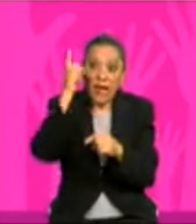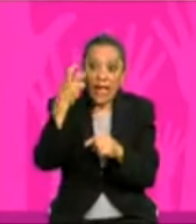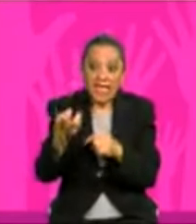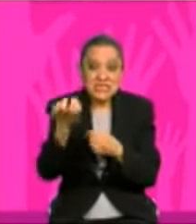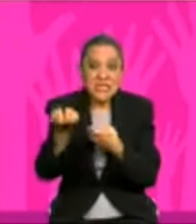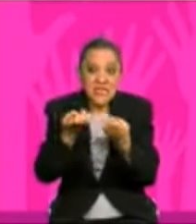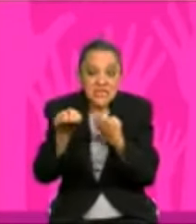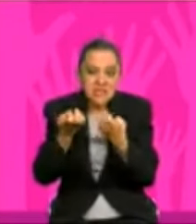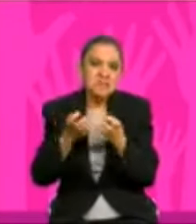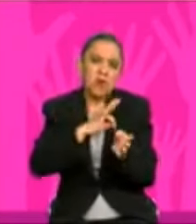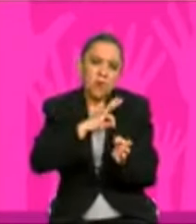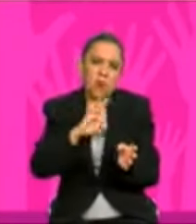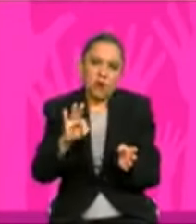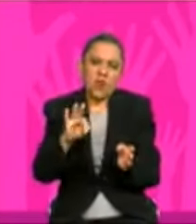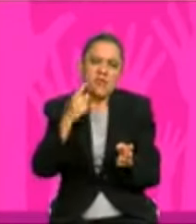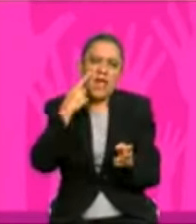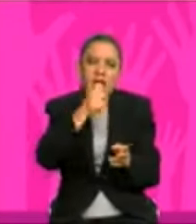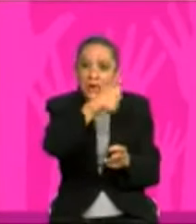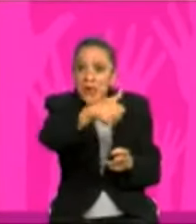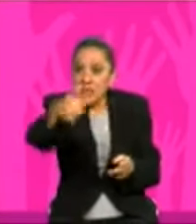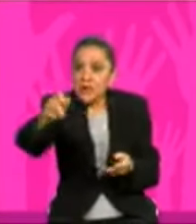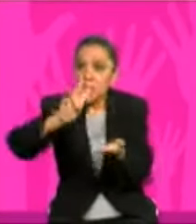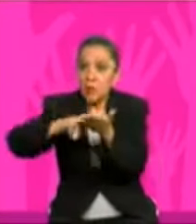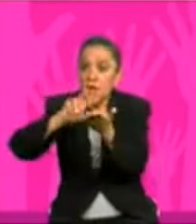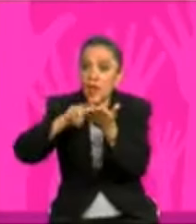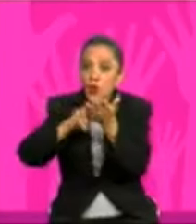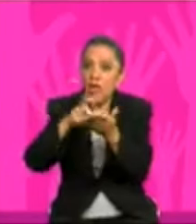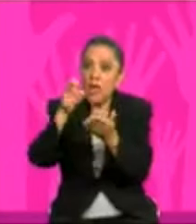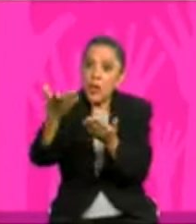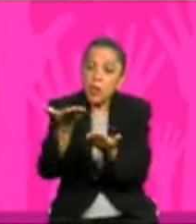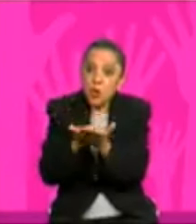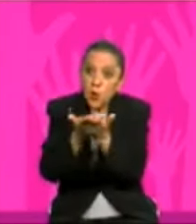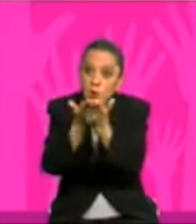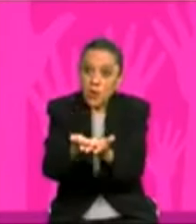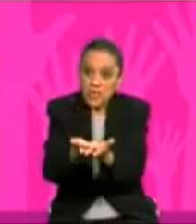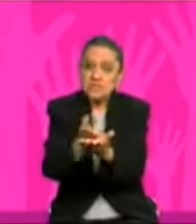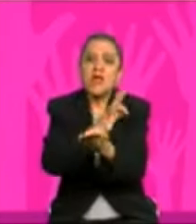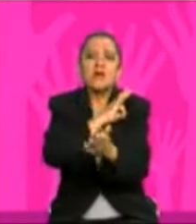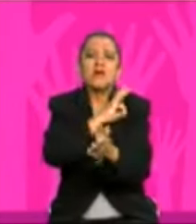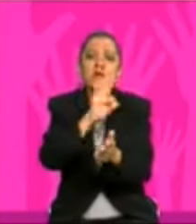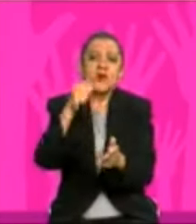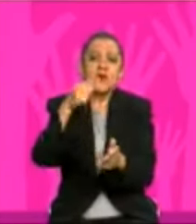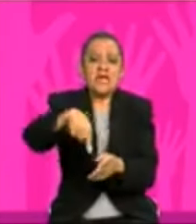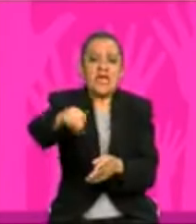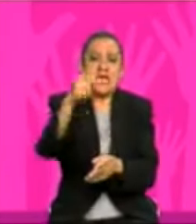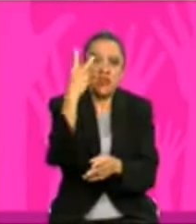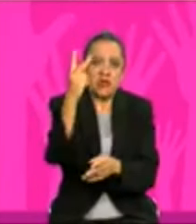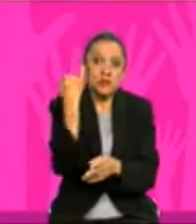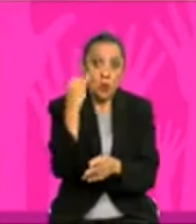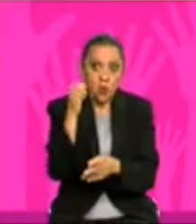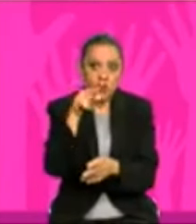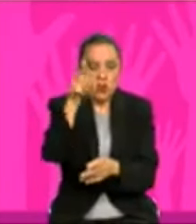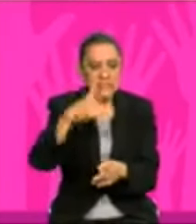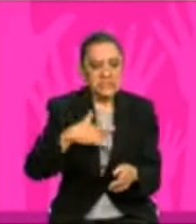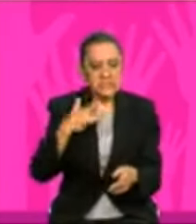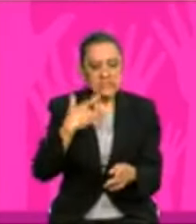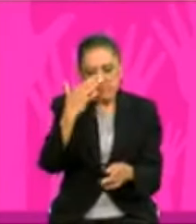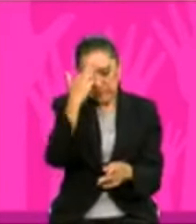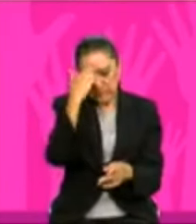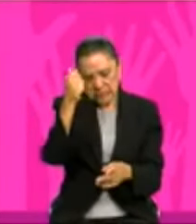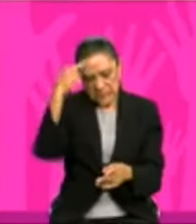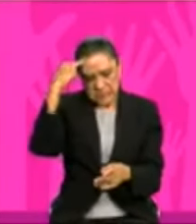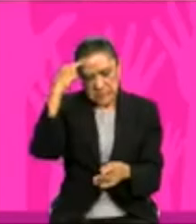valorar las propuestas de cada una de ellas y que les sirva para emitir un voto razonado el próximo 2 de junio, cuando faltan ya